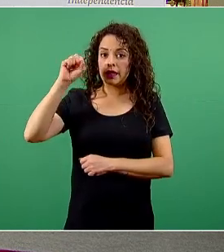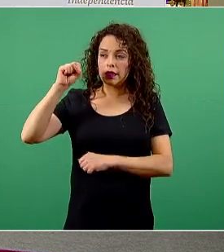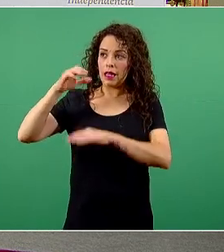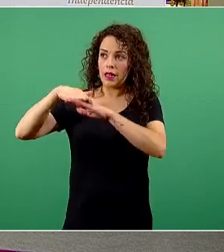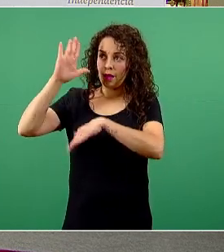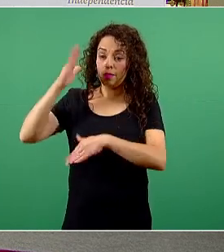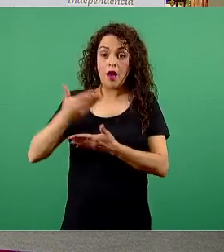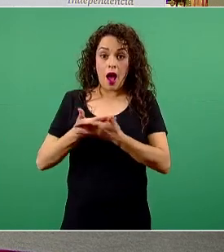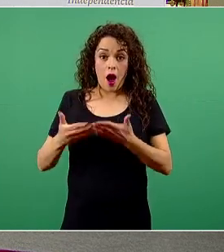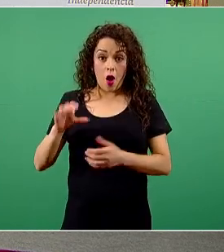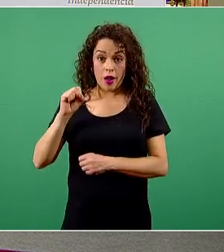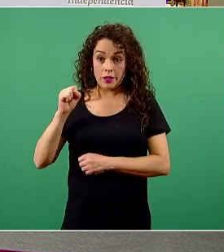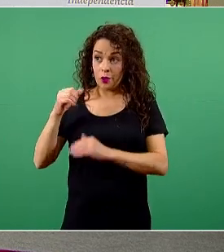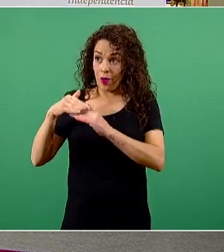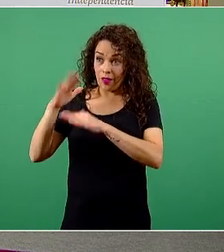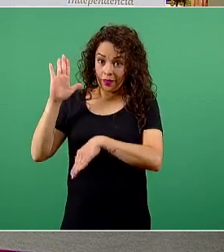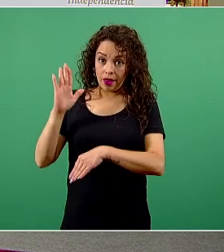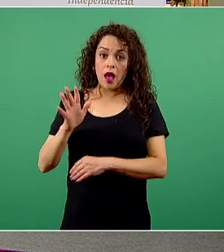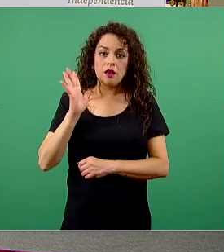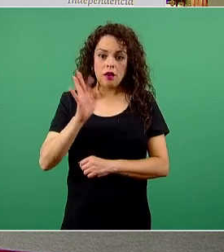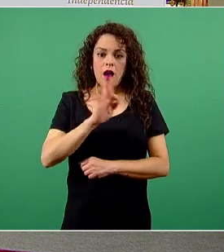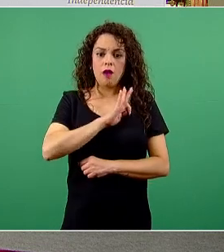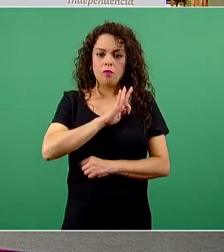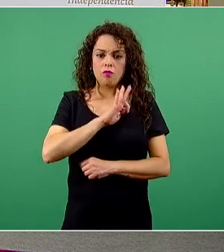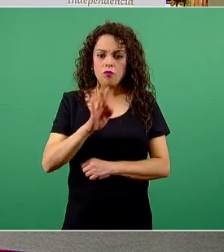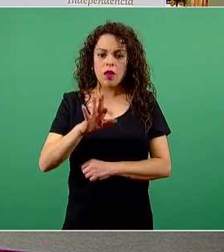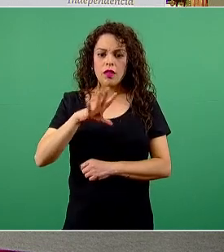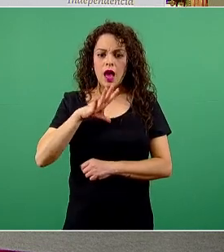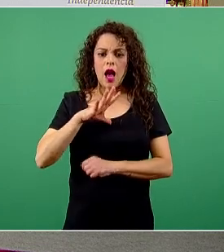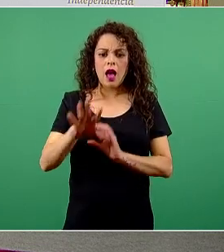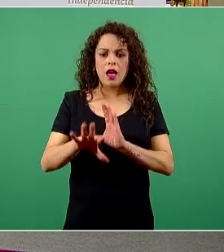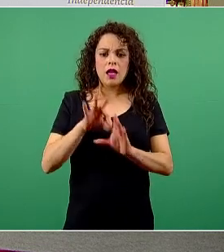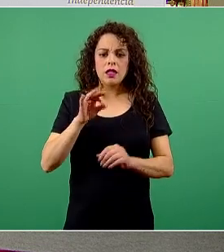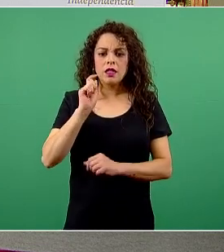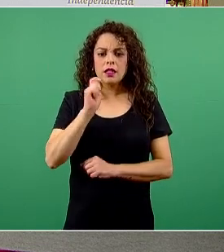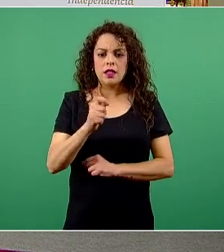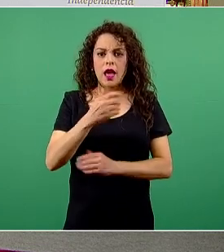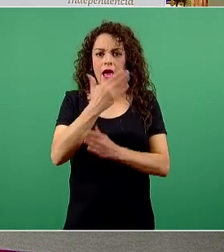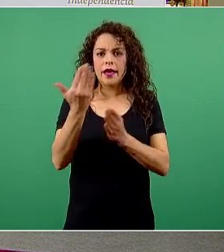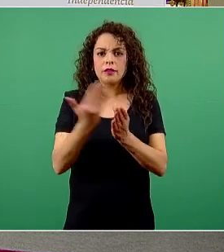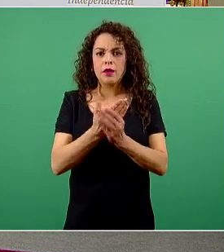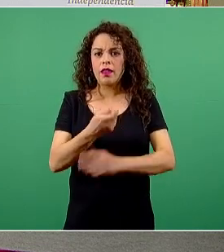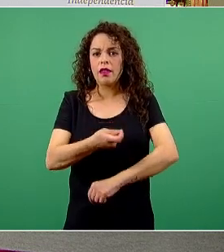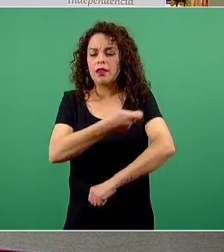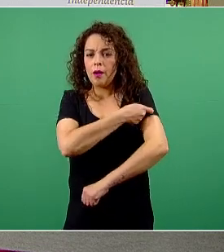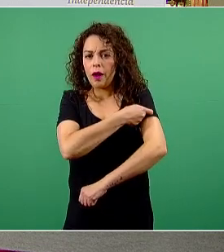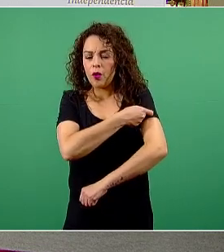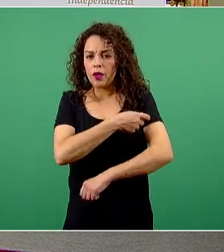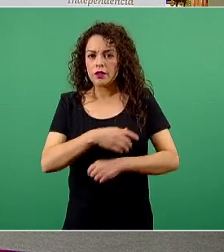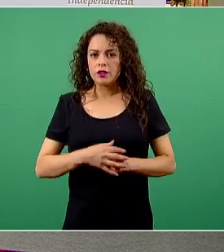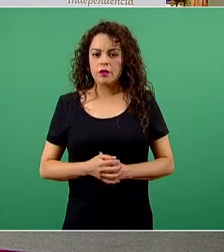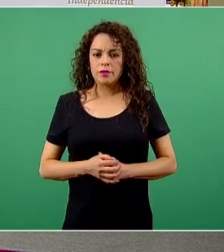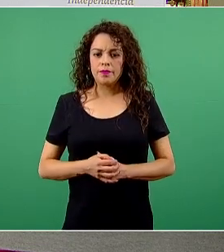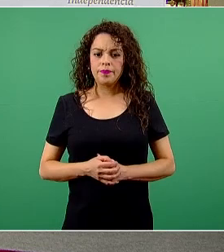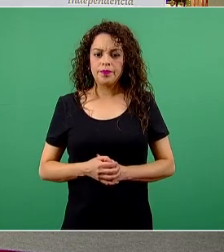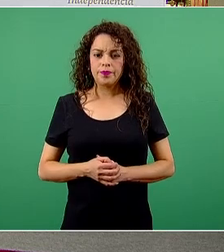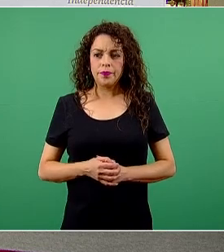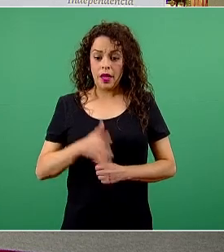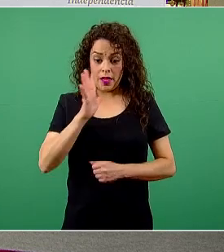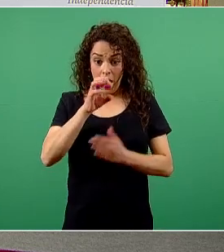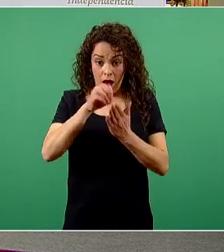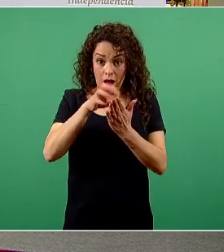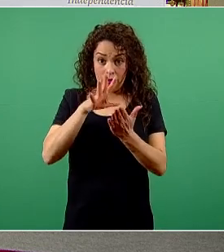adelante. Ya se puede obtener lo que se llama expediente de vacunación. Después de quedar